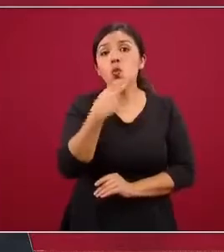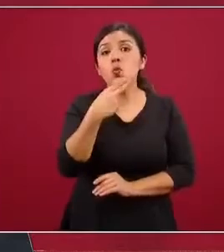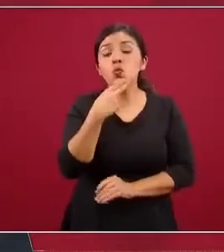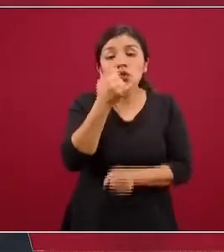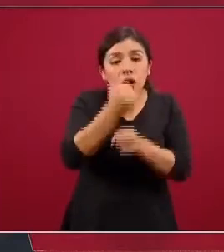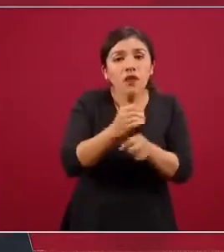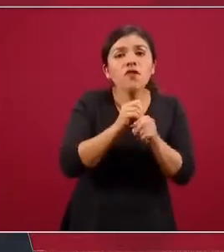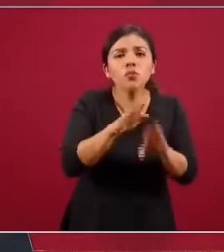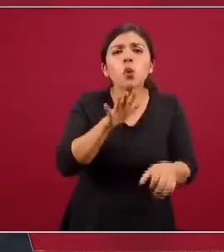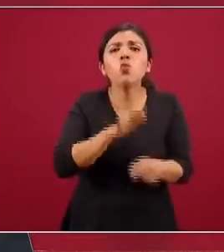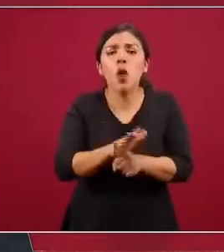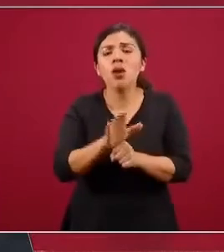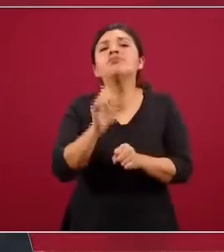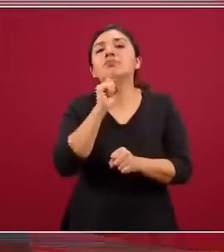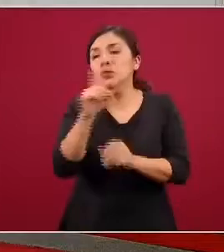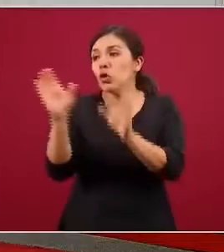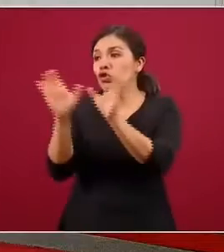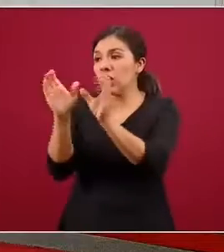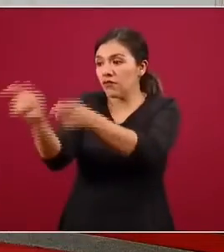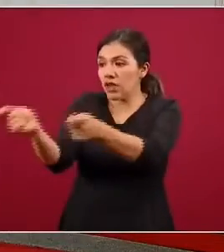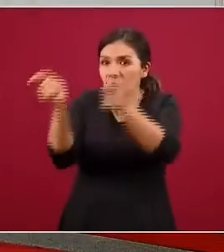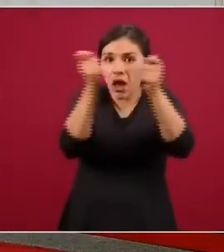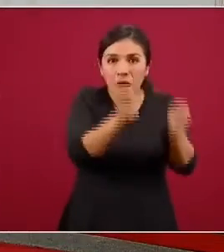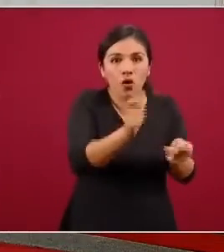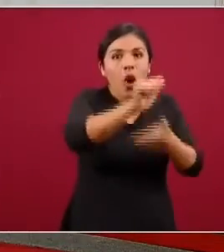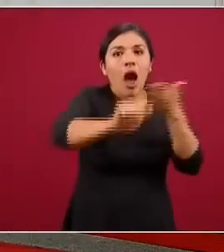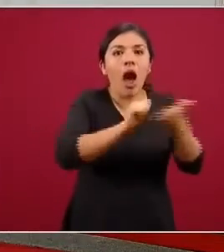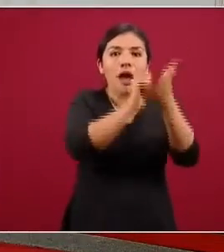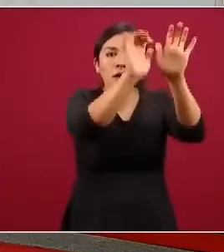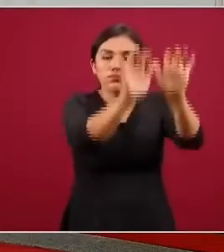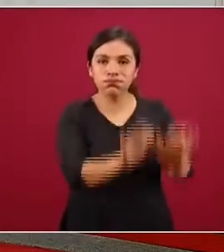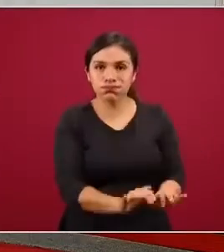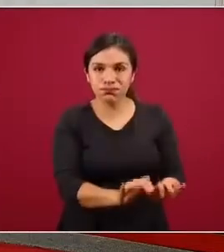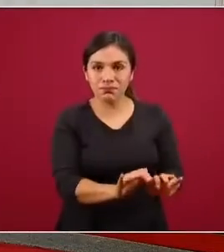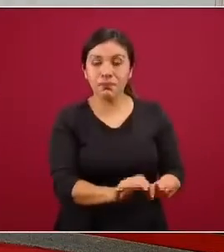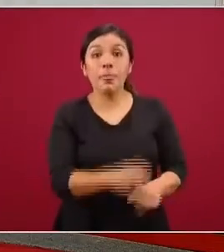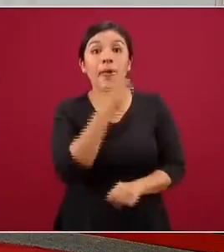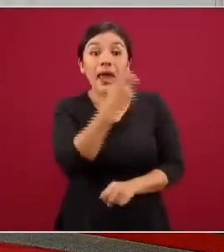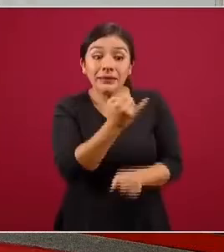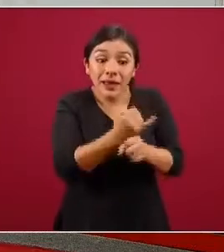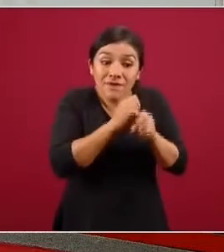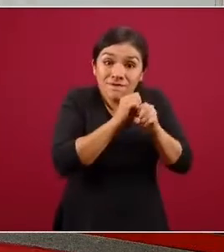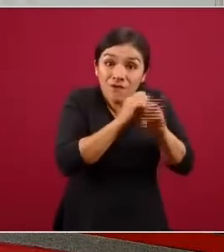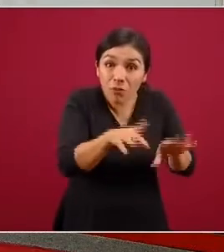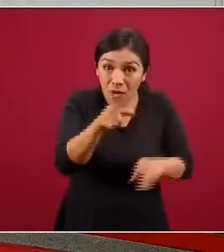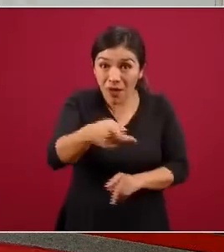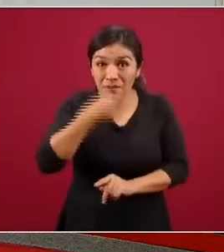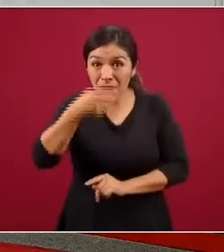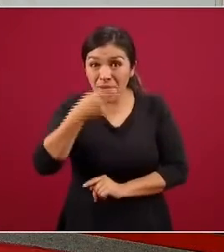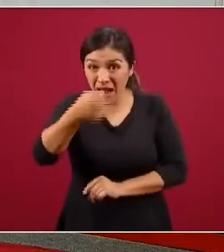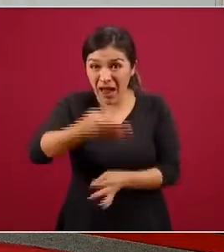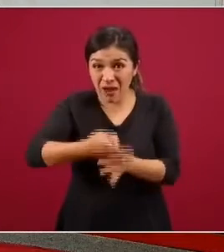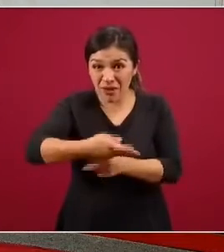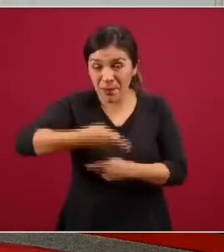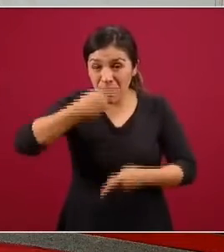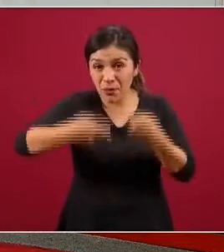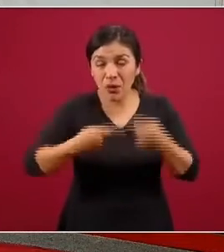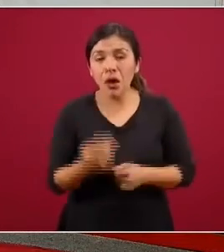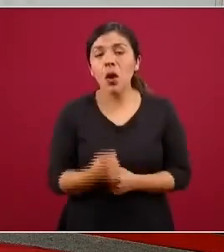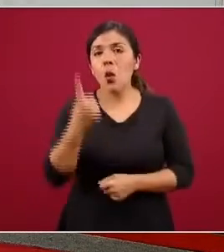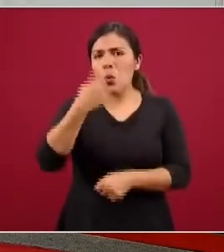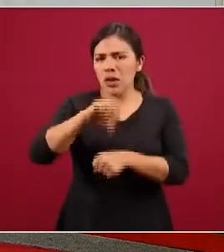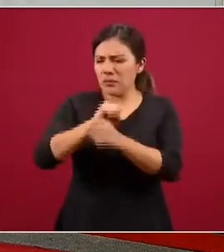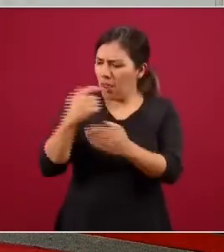de información el certificado de defunción. ¿Sí? Esta información que usted relata, a lo largo